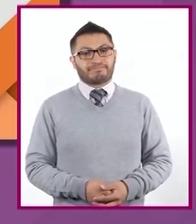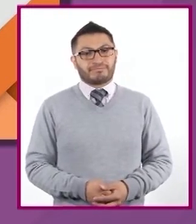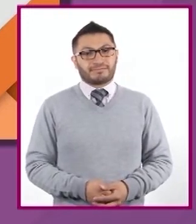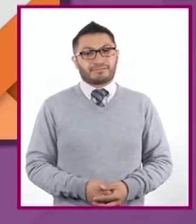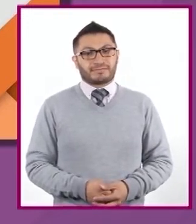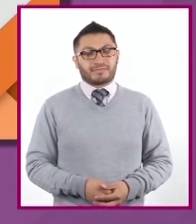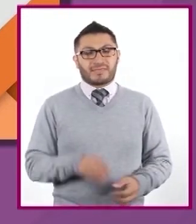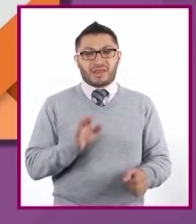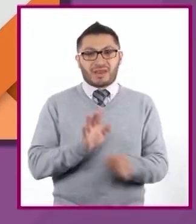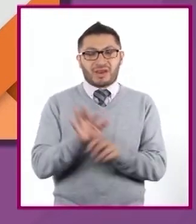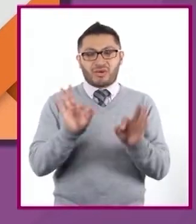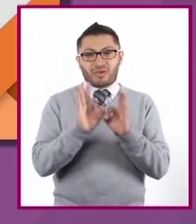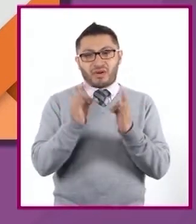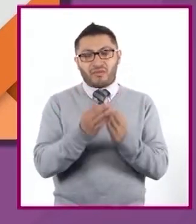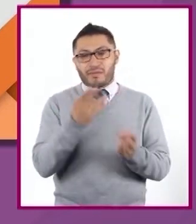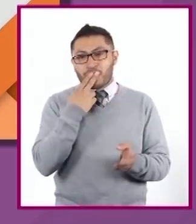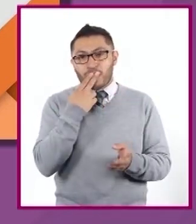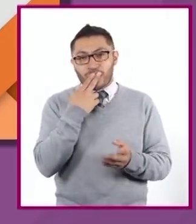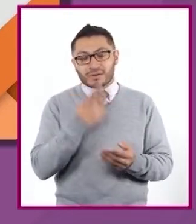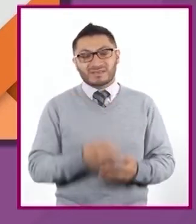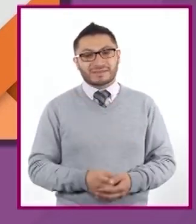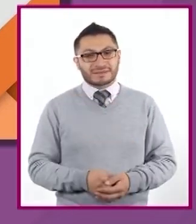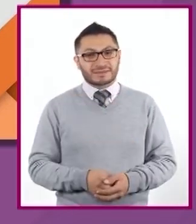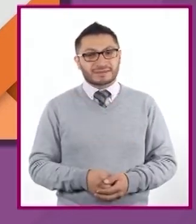¿Qué técnica emplean?